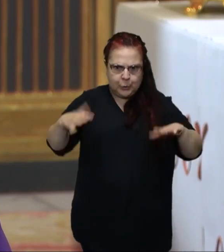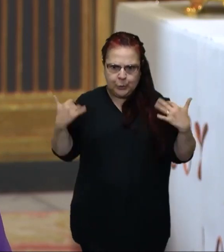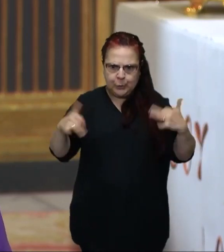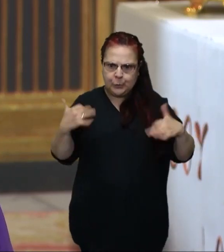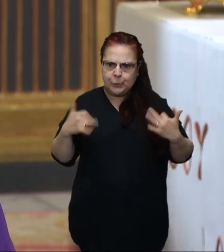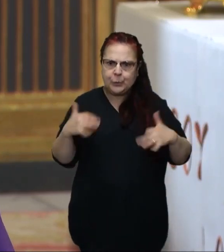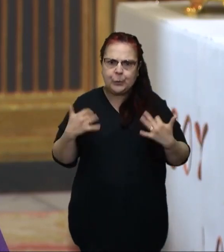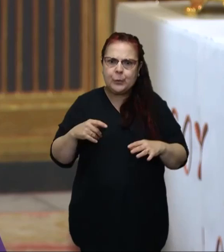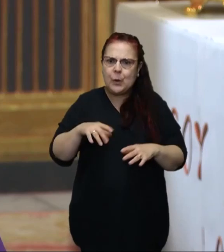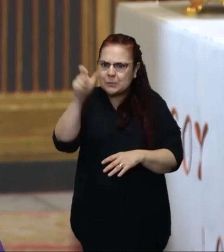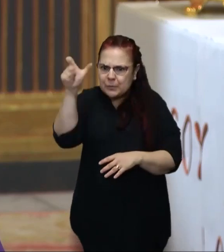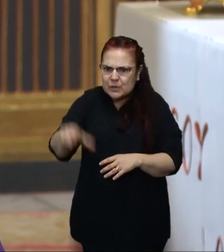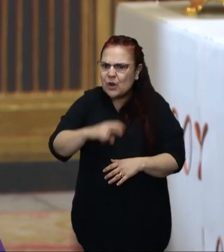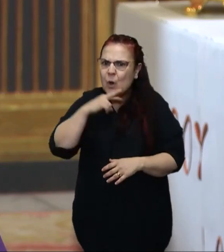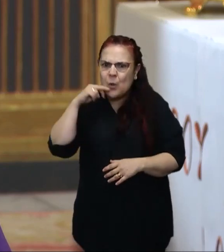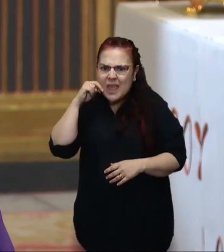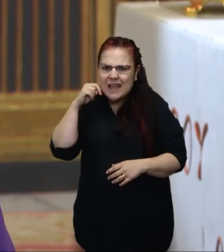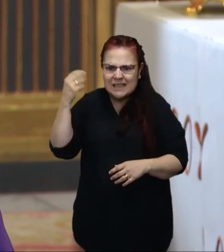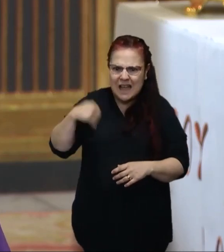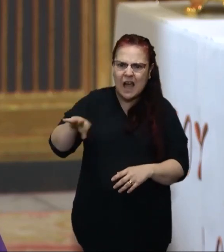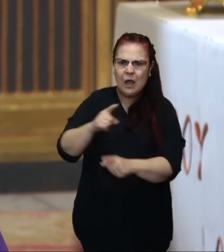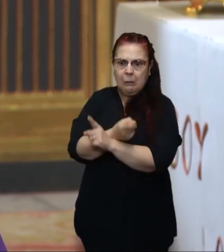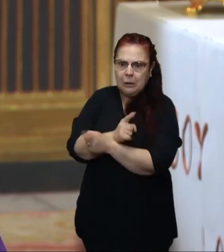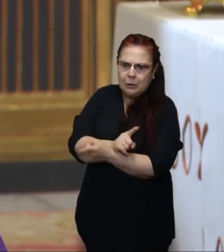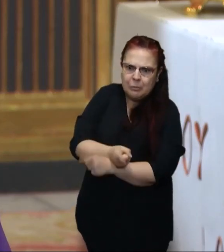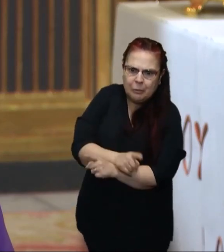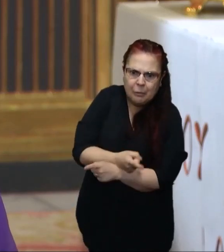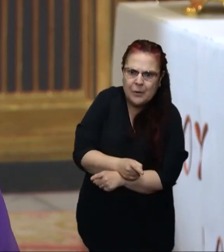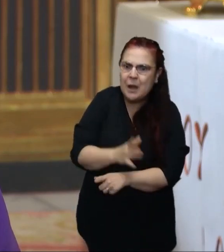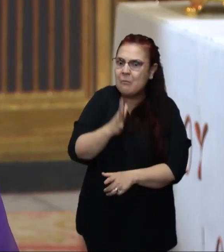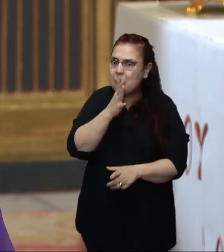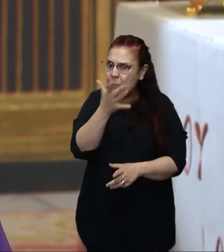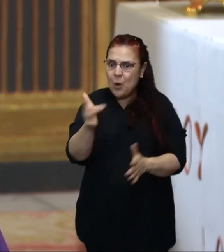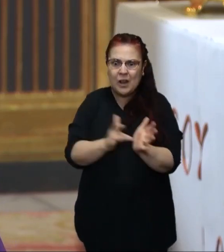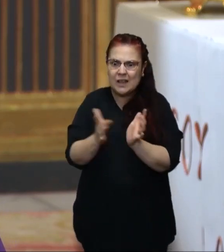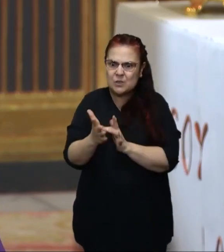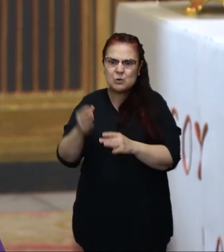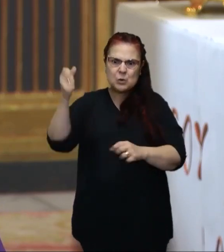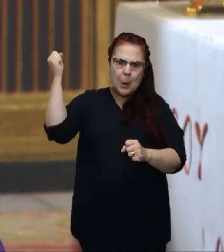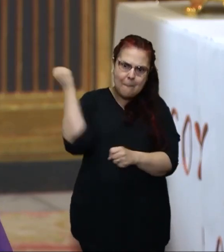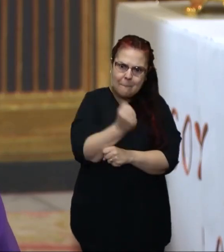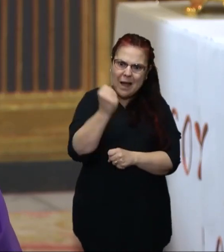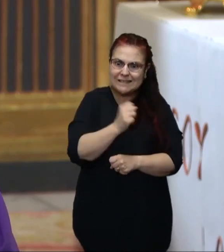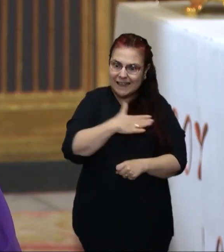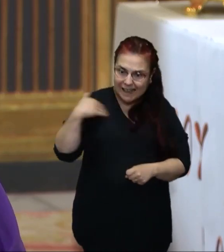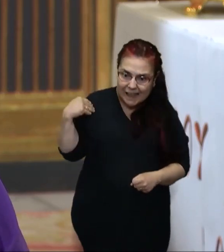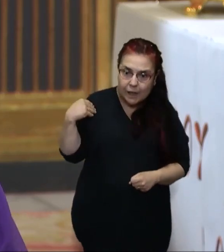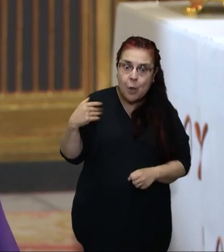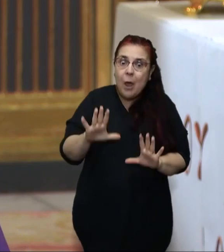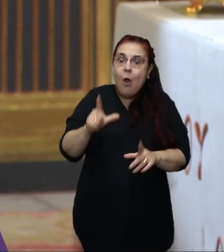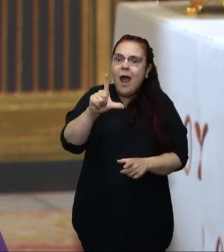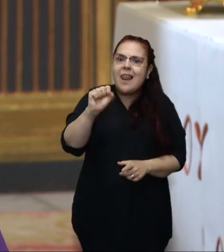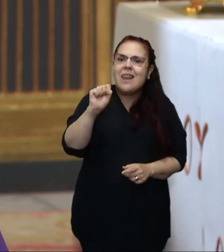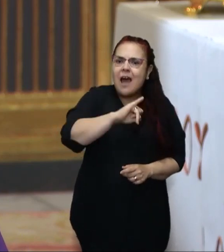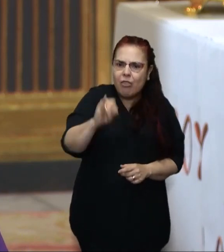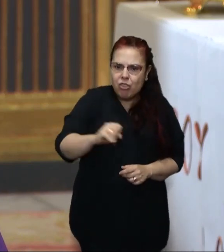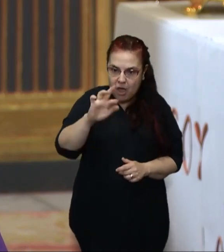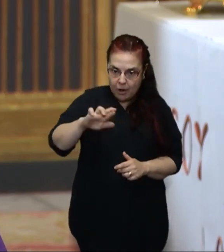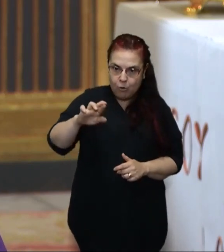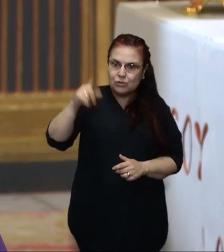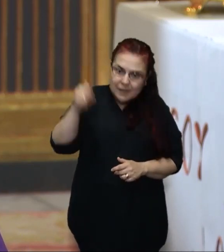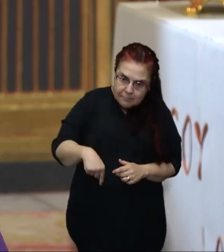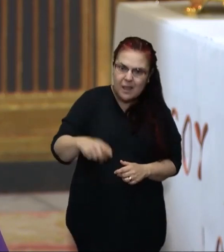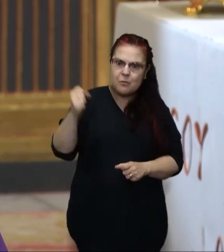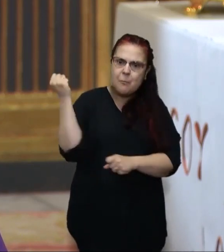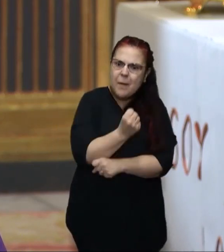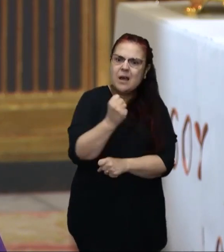judíos están ya nerviosos, quieren acabar con Jesús y quieren también acabar con Lázaro, porque muchos judíos se